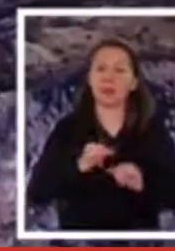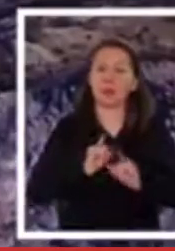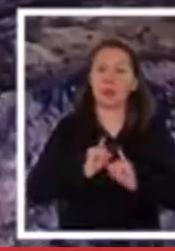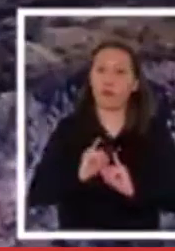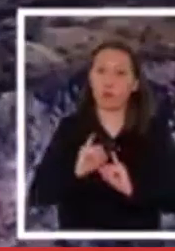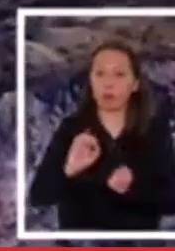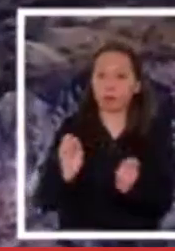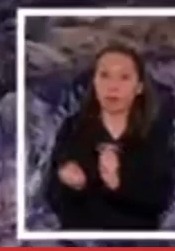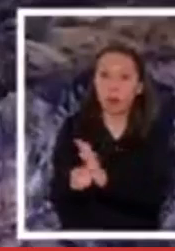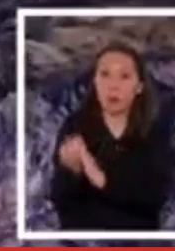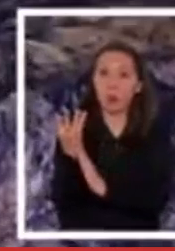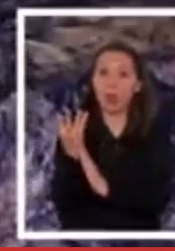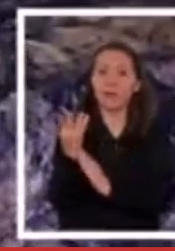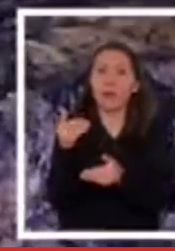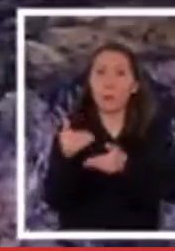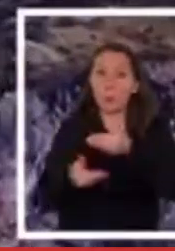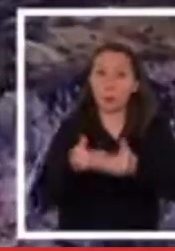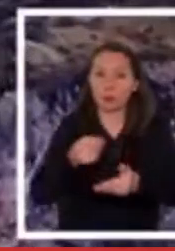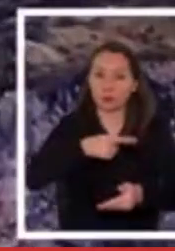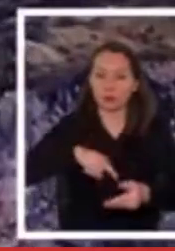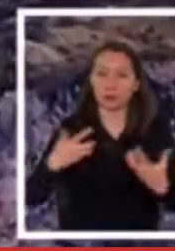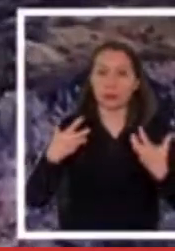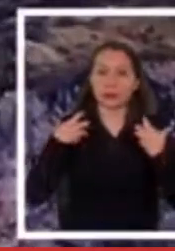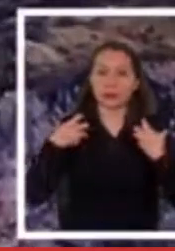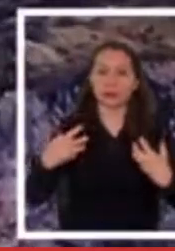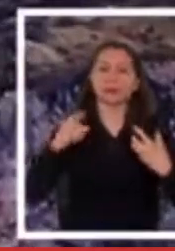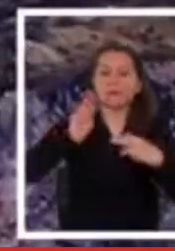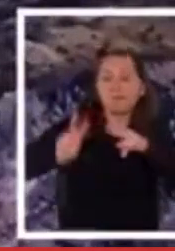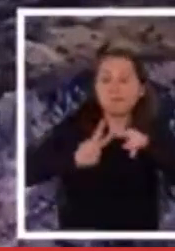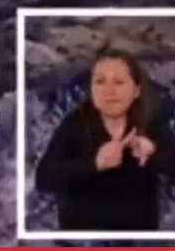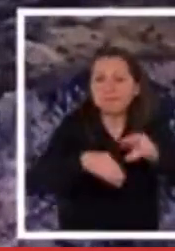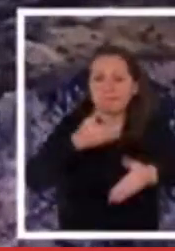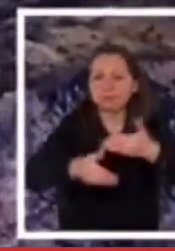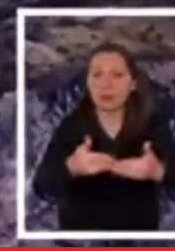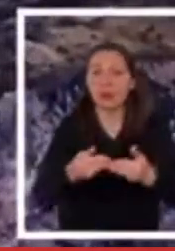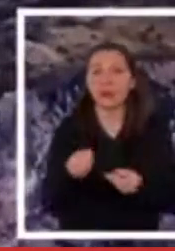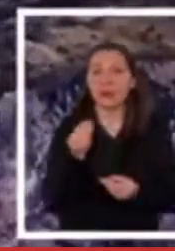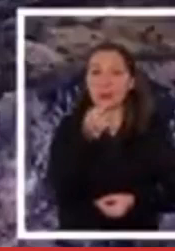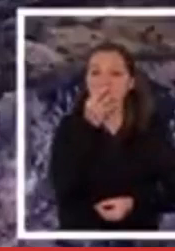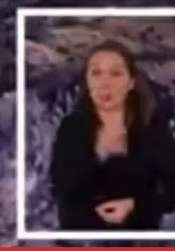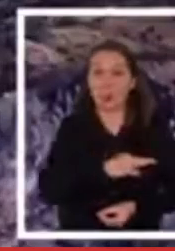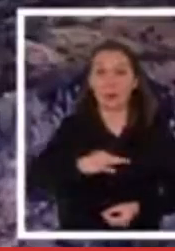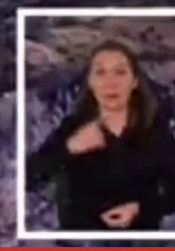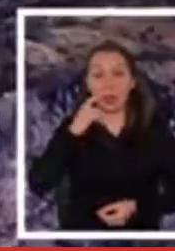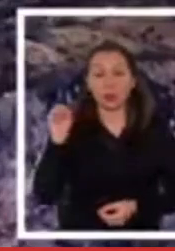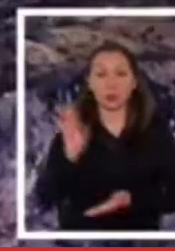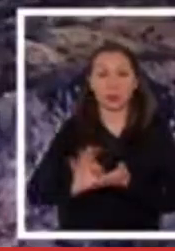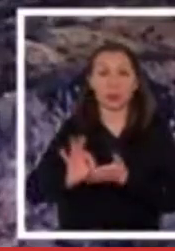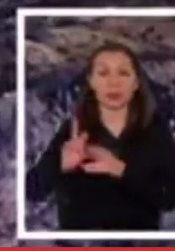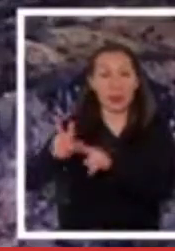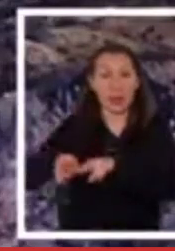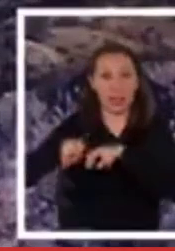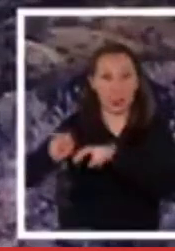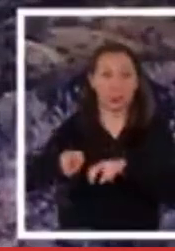reporte y actualización sobre los procesos que estamos llevando adelante pero como bien dijo el ministro y la subsecretaria de